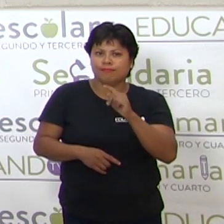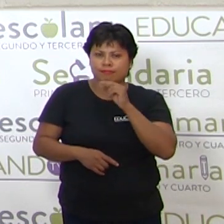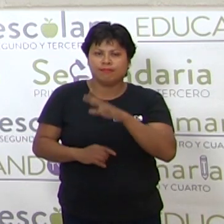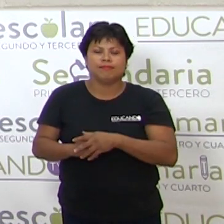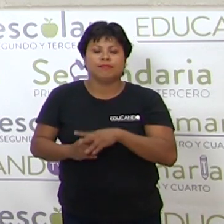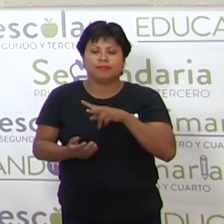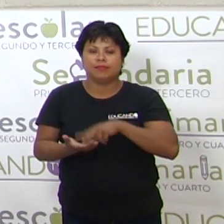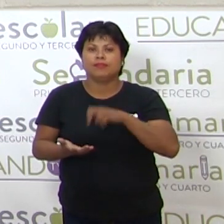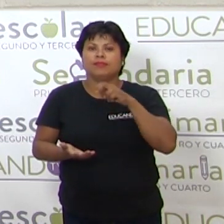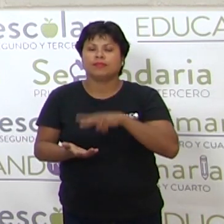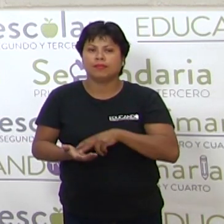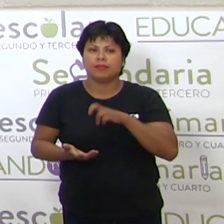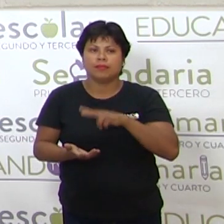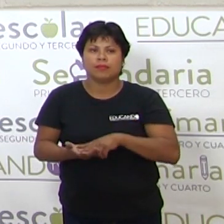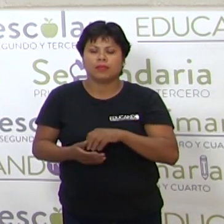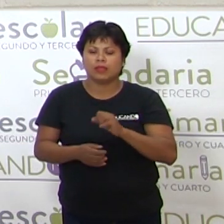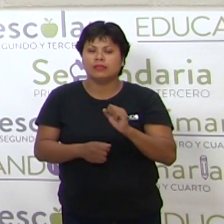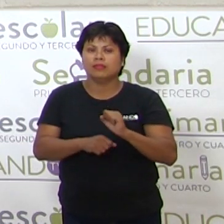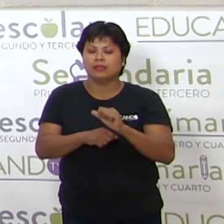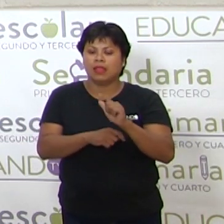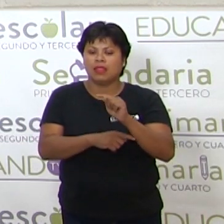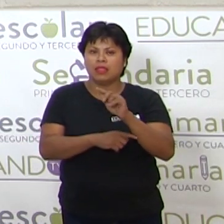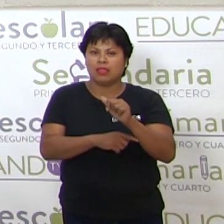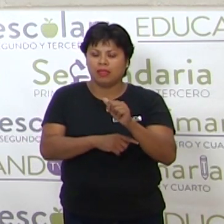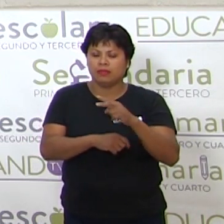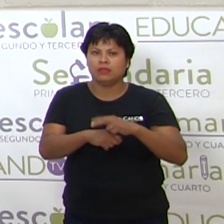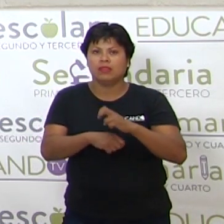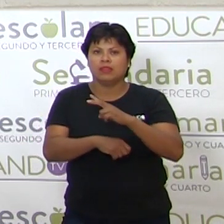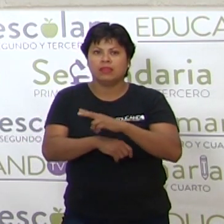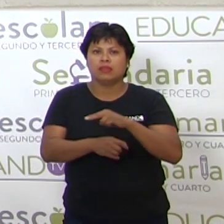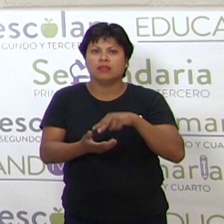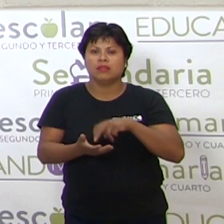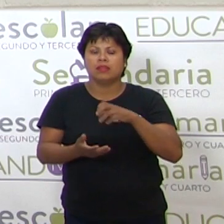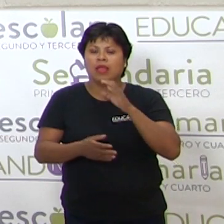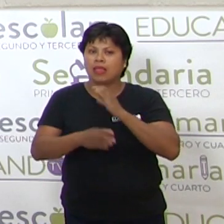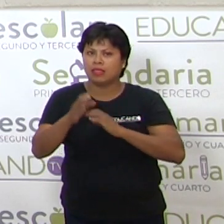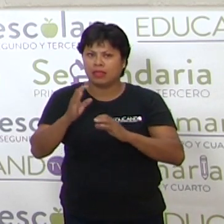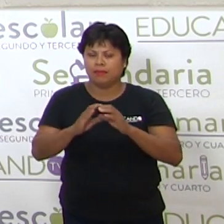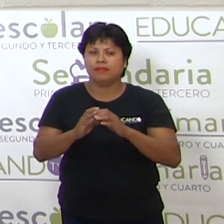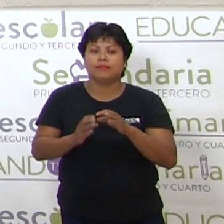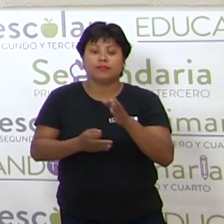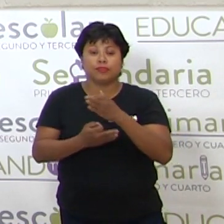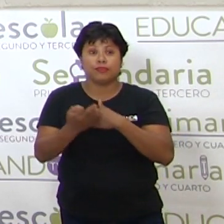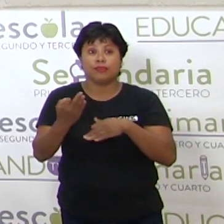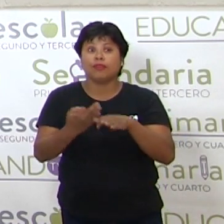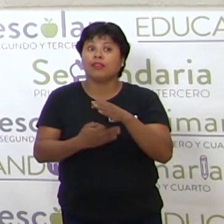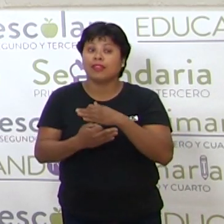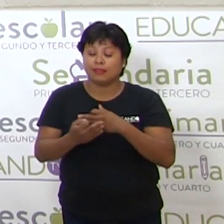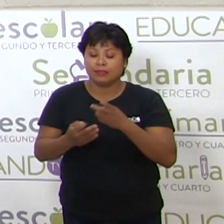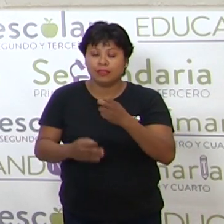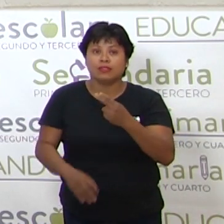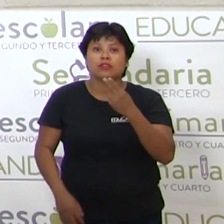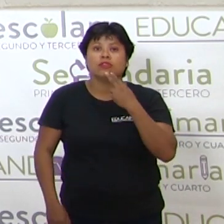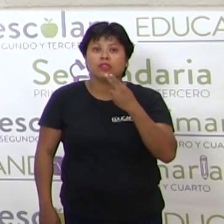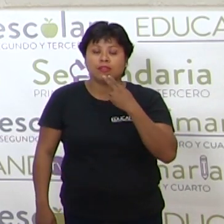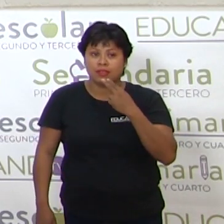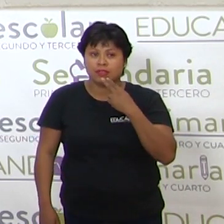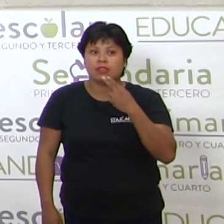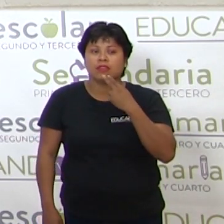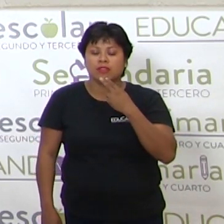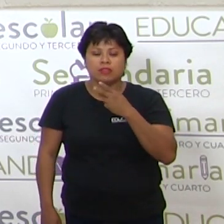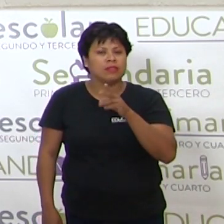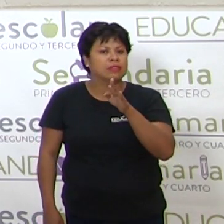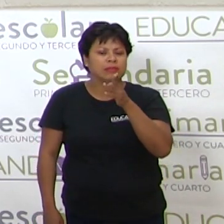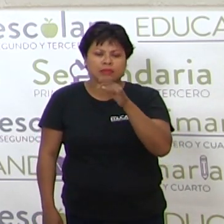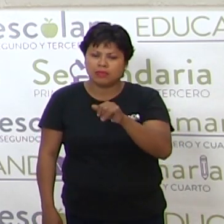saltar cambio a salta cantar cambio a cantar verdad a todas se utilizaron sin